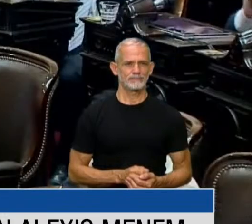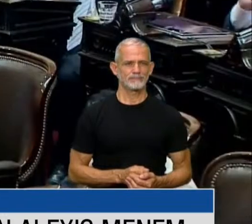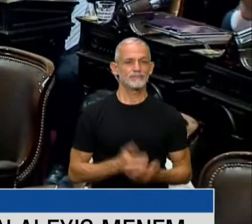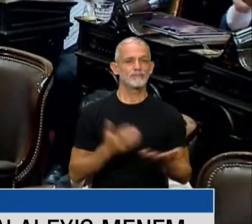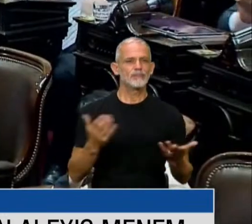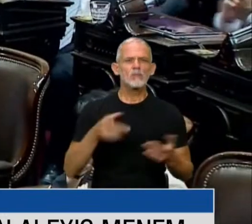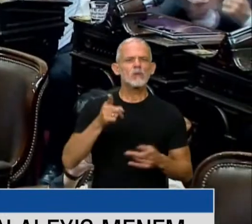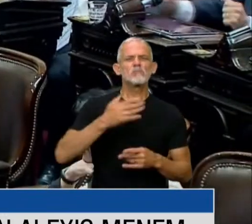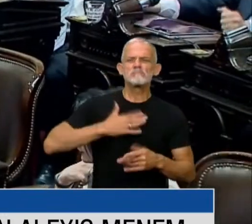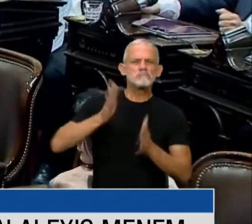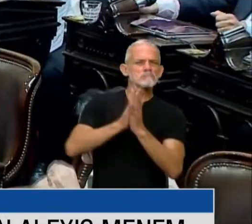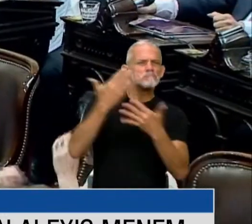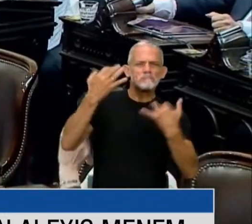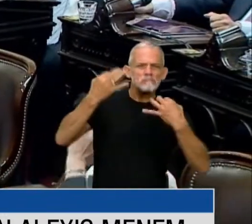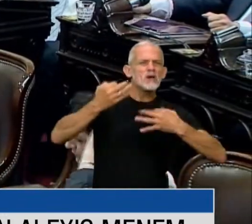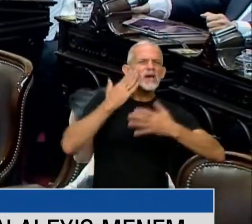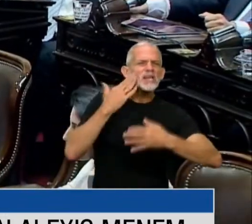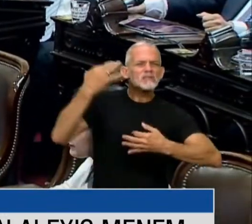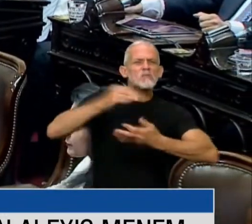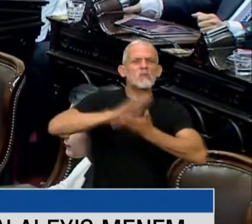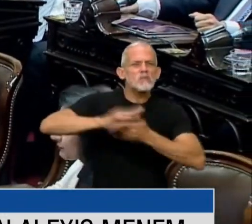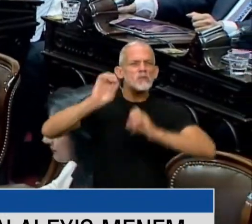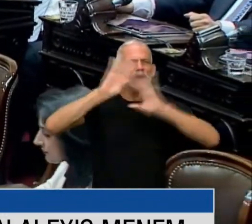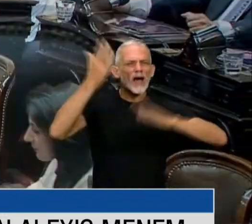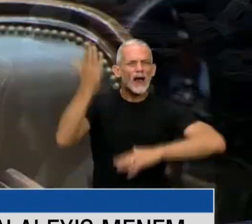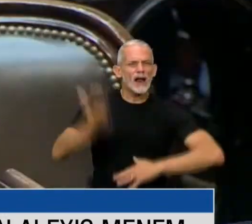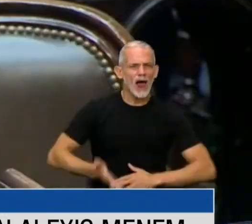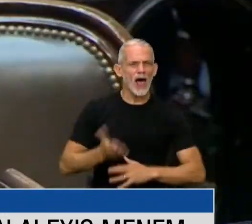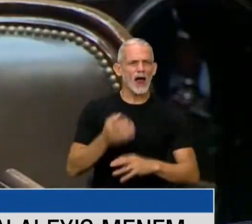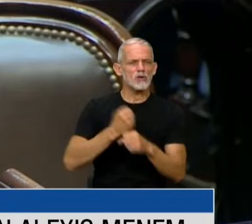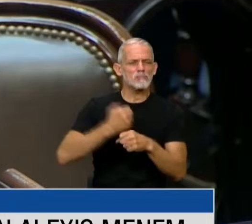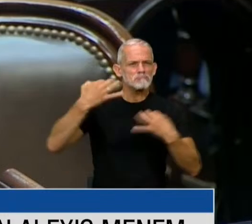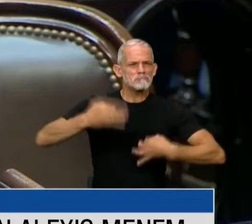Por su honestidad, transparencia,